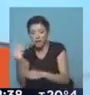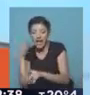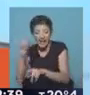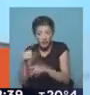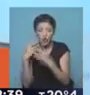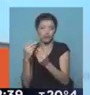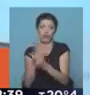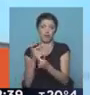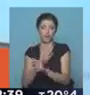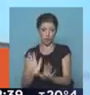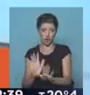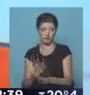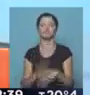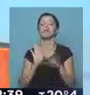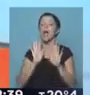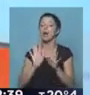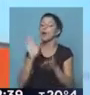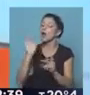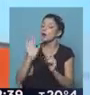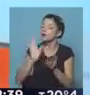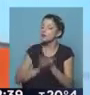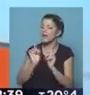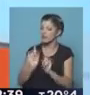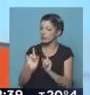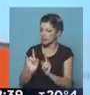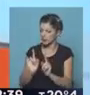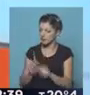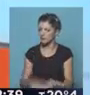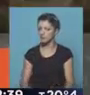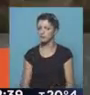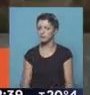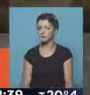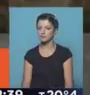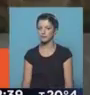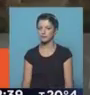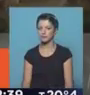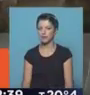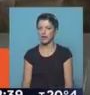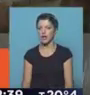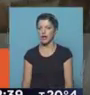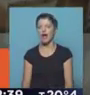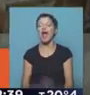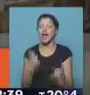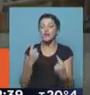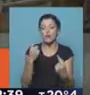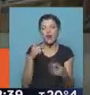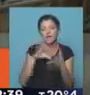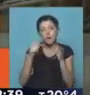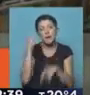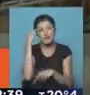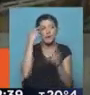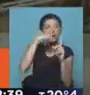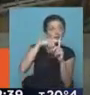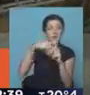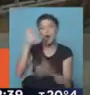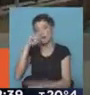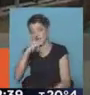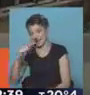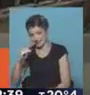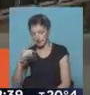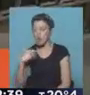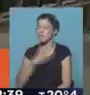conseguir. Ahora, frente a esto, Natalia, hay una visión optimista y hay una visión pesimista. Y la visión pesimista tiene que ver, creo yo,